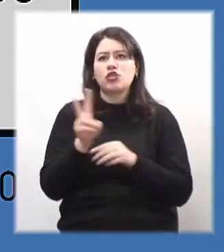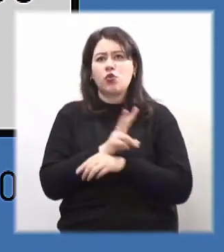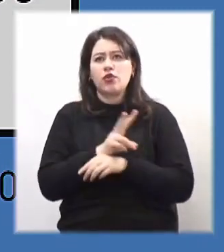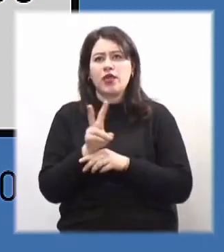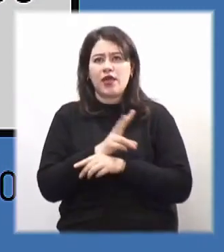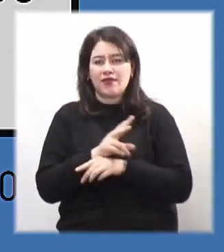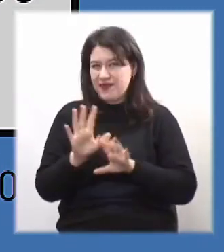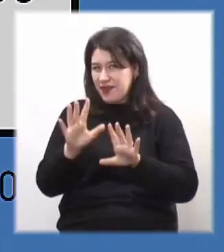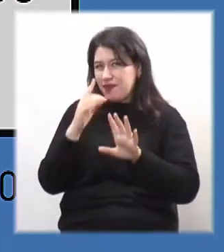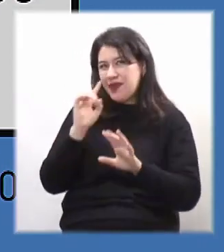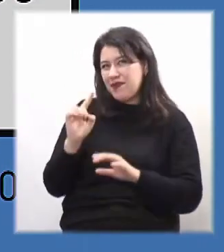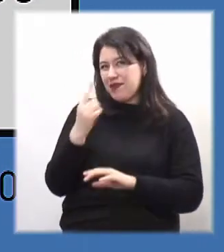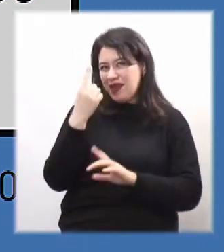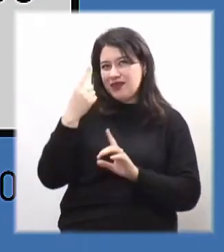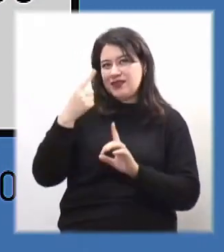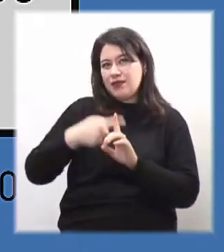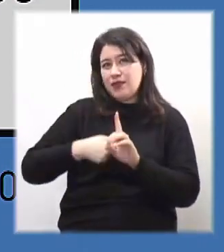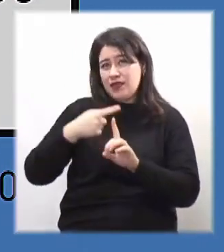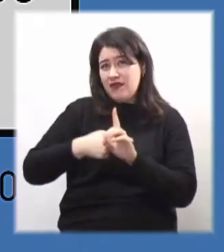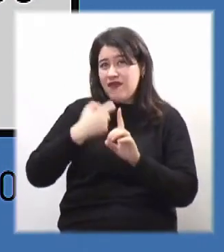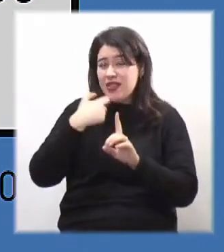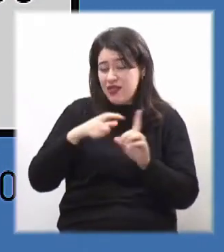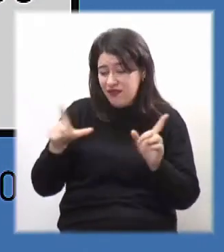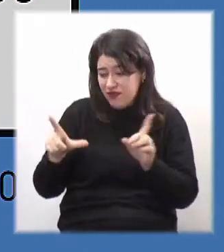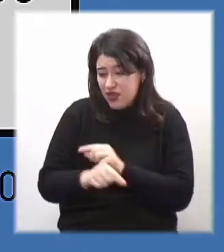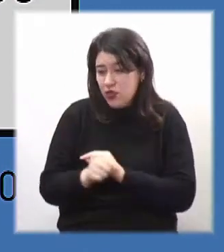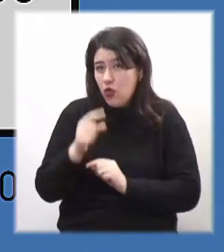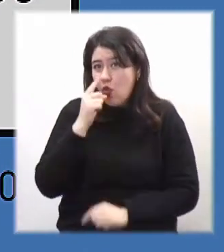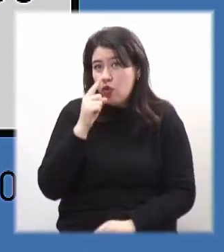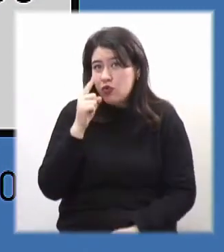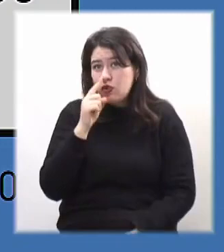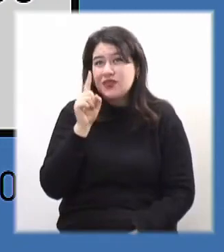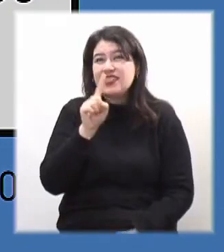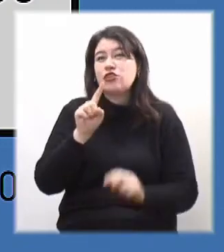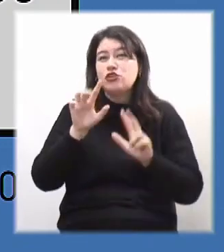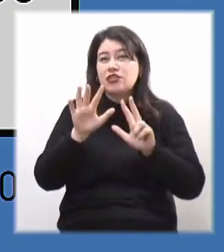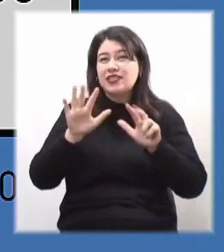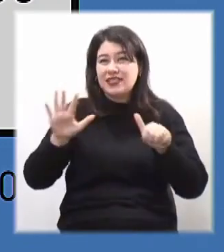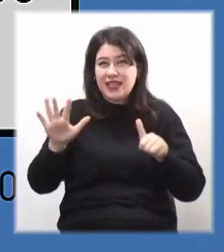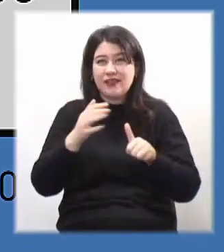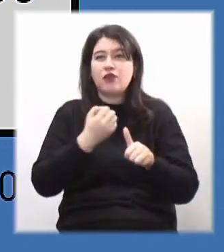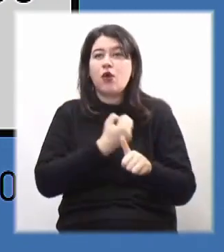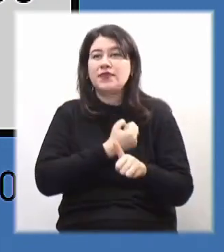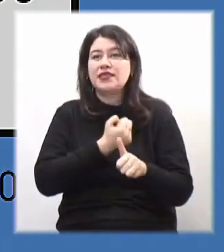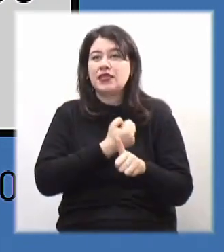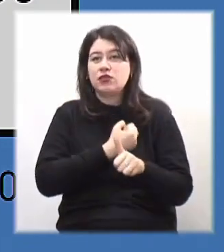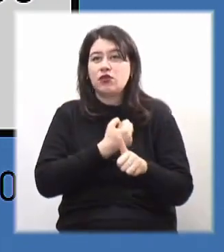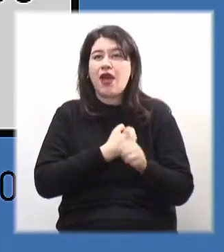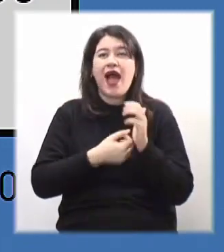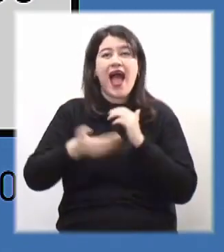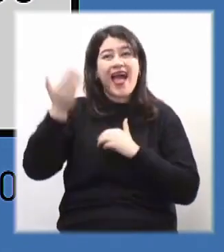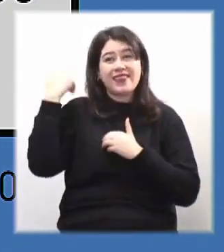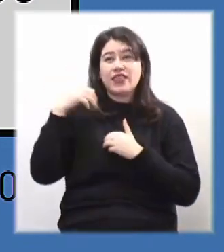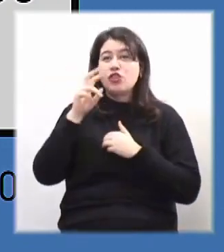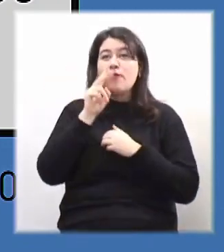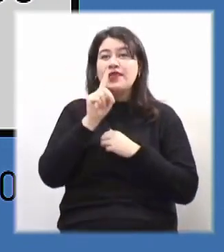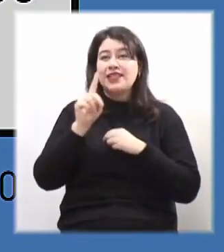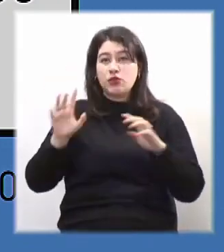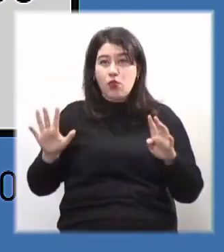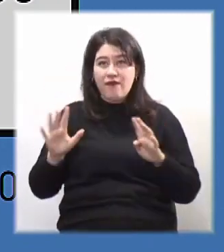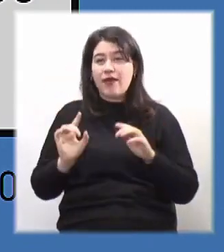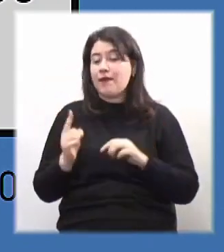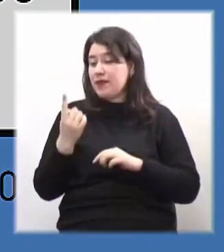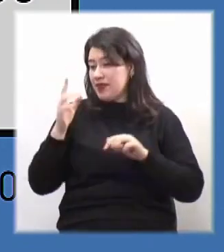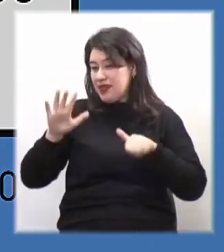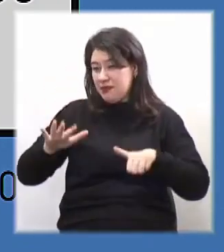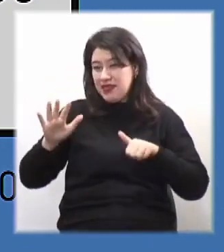el primer semestre y no terminó el mes de junio todavía 186 homicidios cuando en el 2019 en